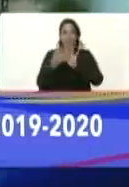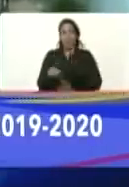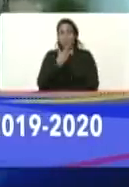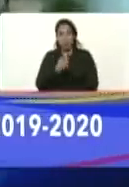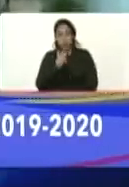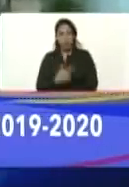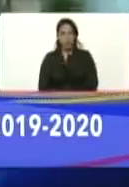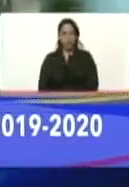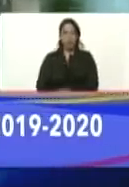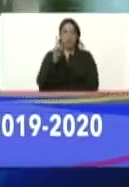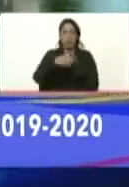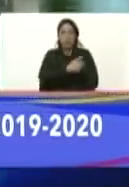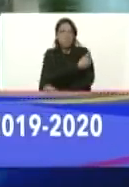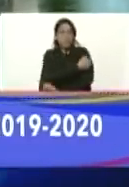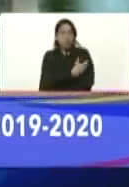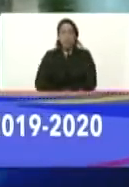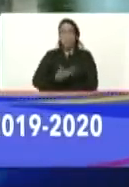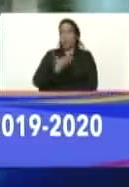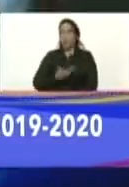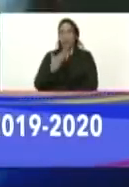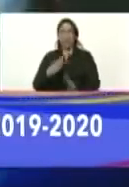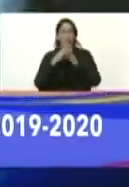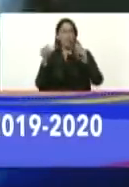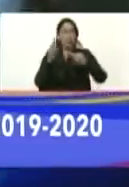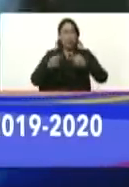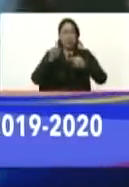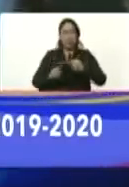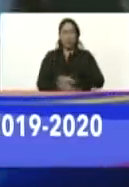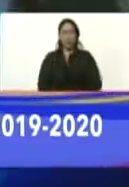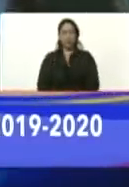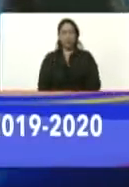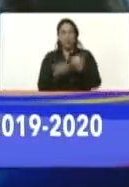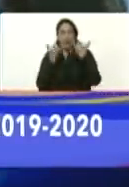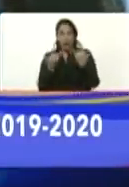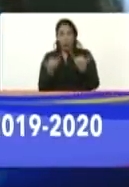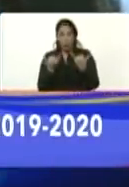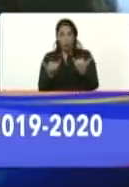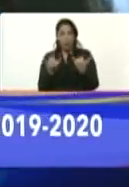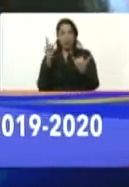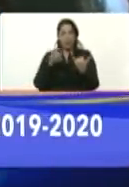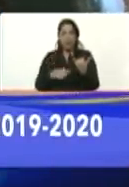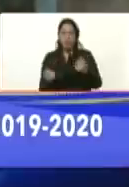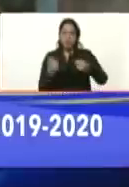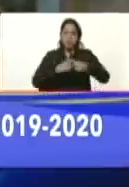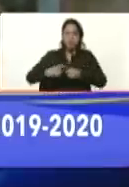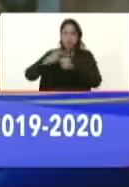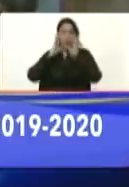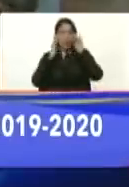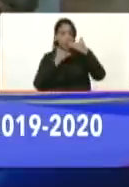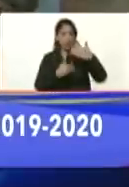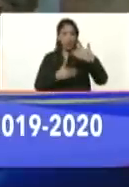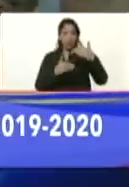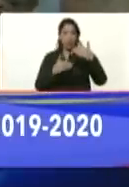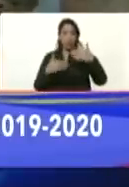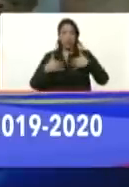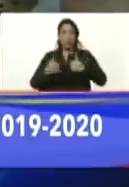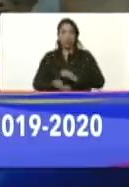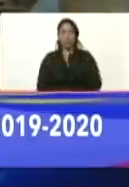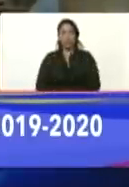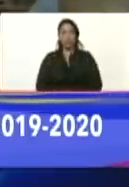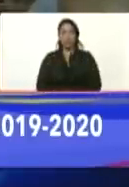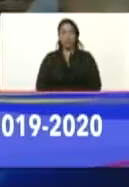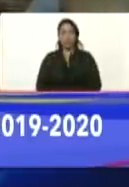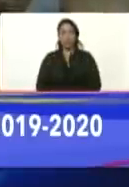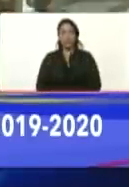necesarios su vacunación todos los niños y ahora estamos incorporando también a esta atención de salud a los padres verdad